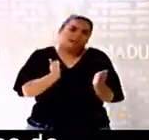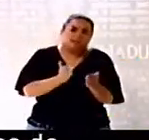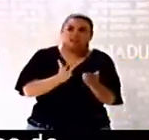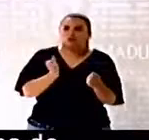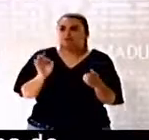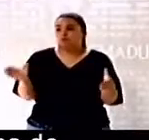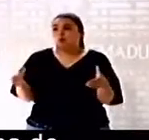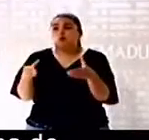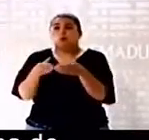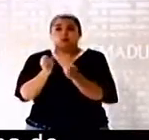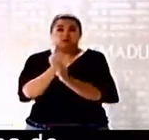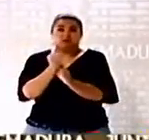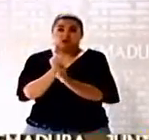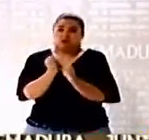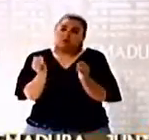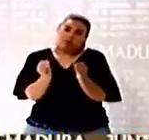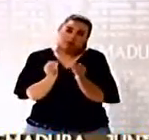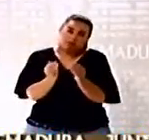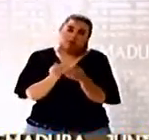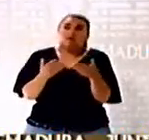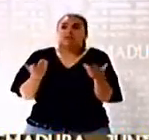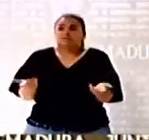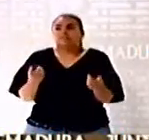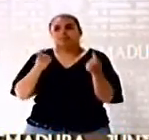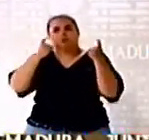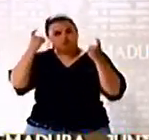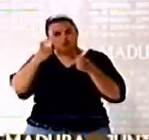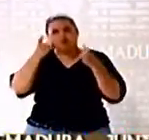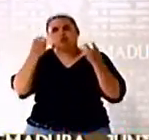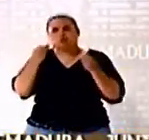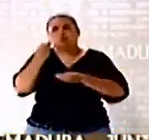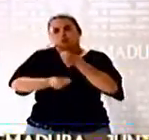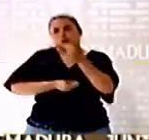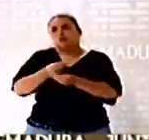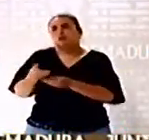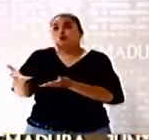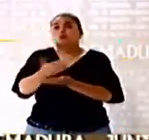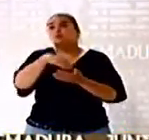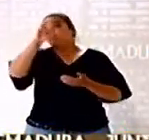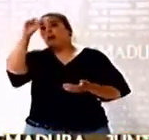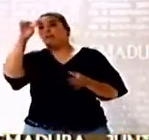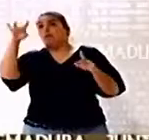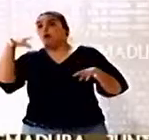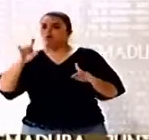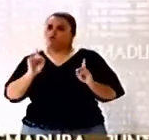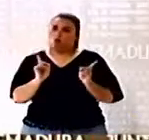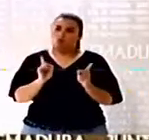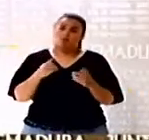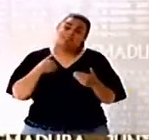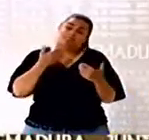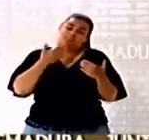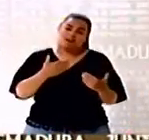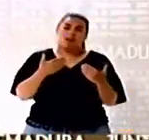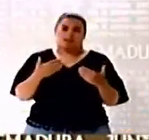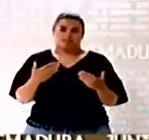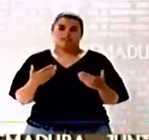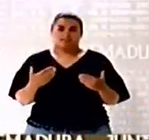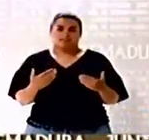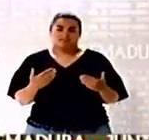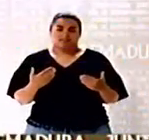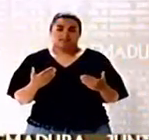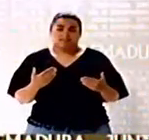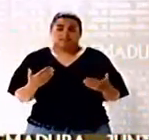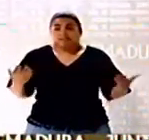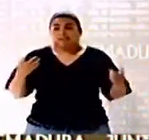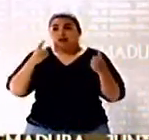plantillas escuetas también, podemos decir, con mucho esfuerzo, que no todo es Madrid, y agradezco muchísimo